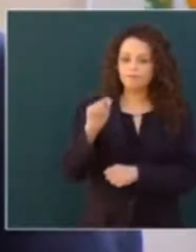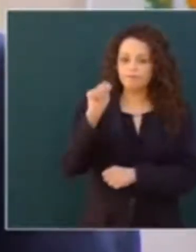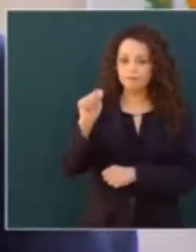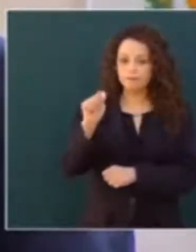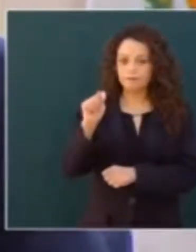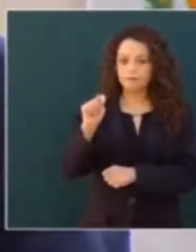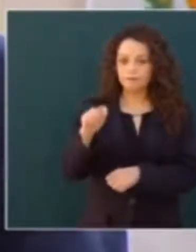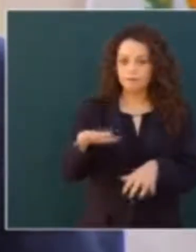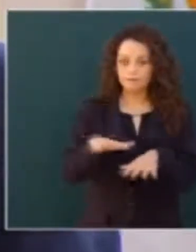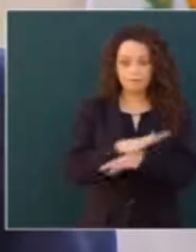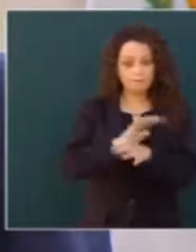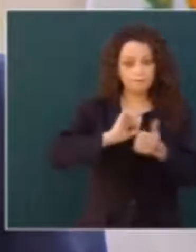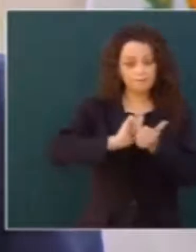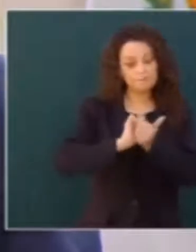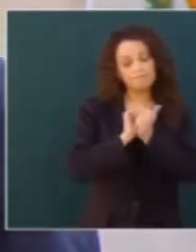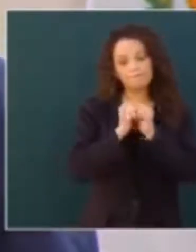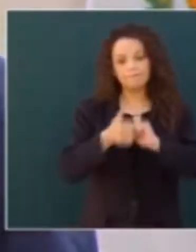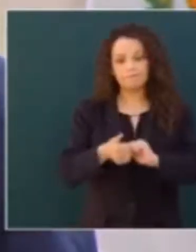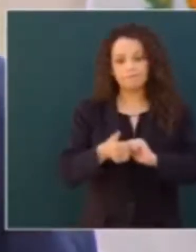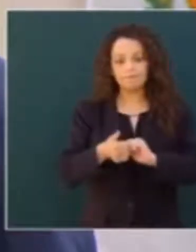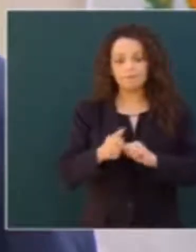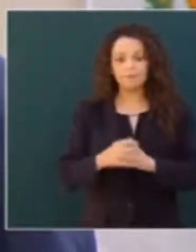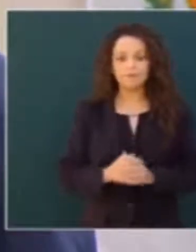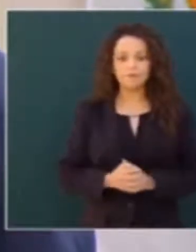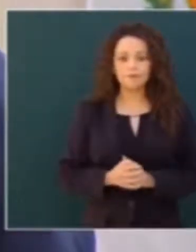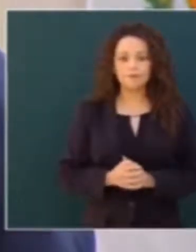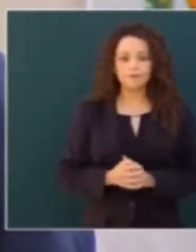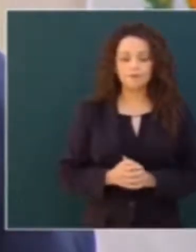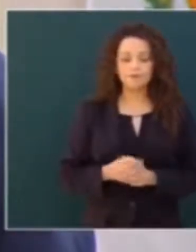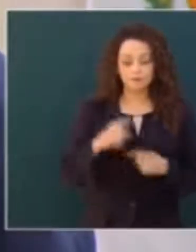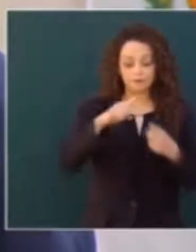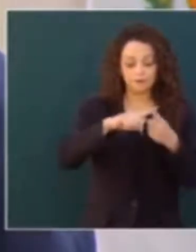Los dos primeros, Hidalgo y Morelos,